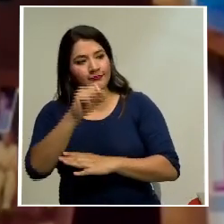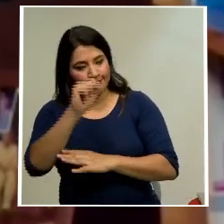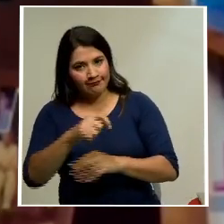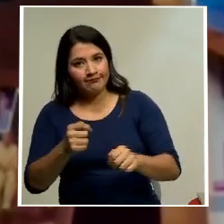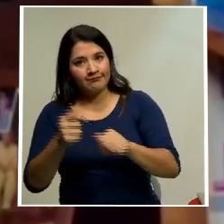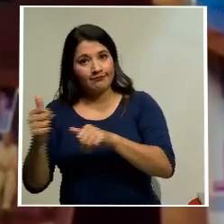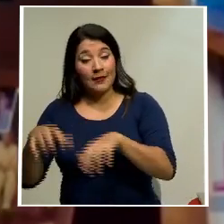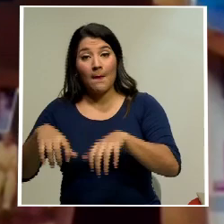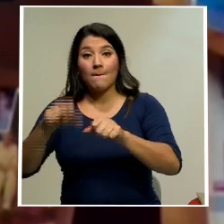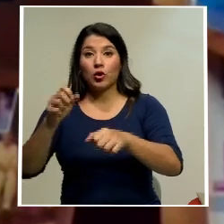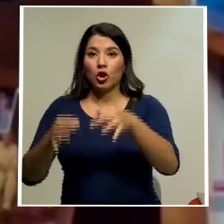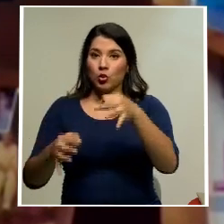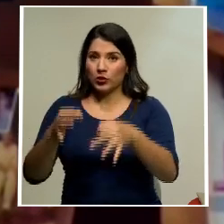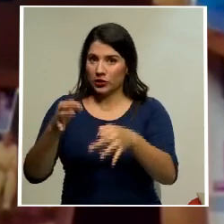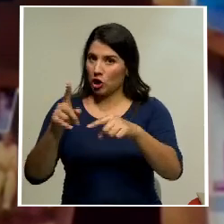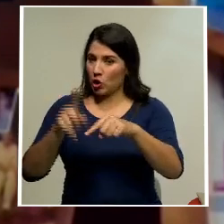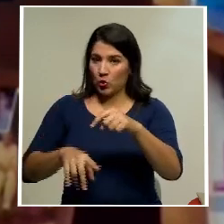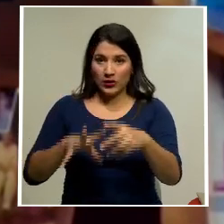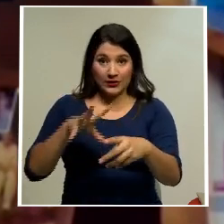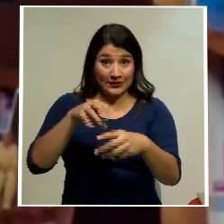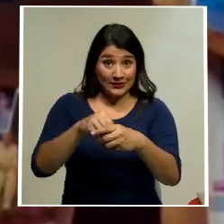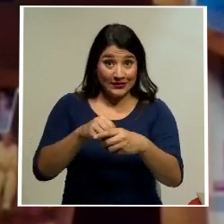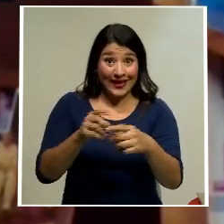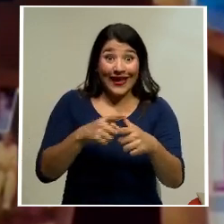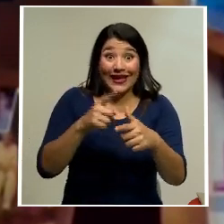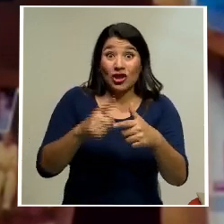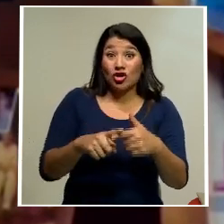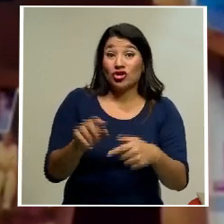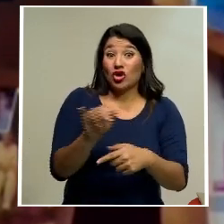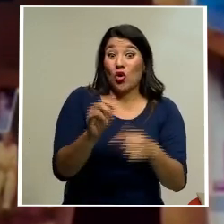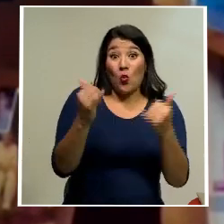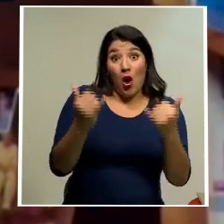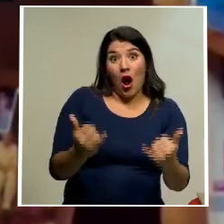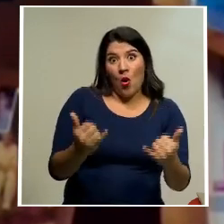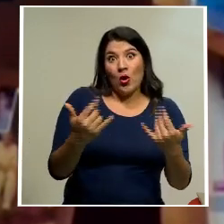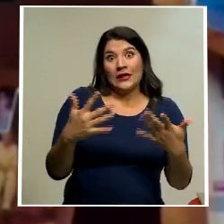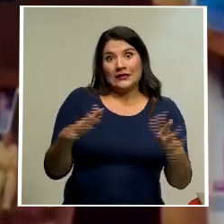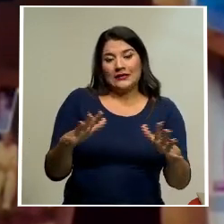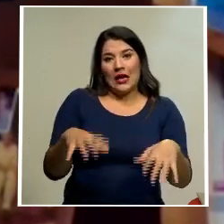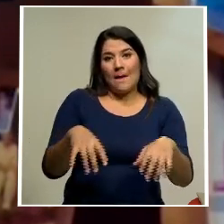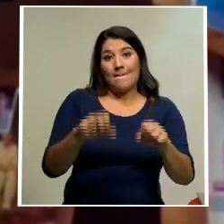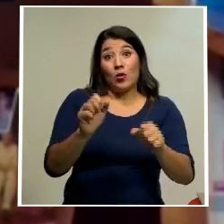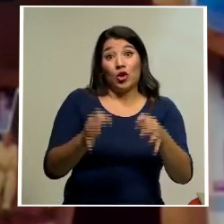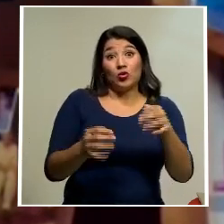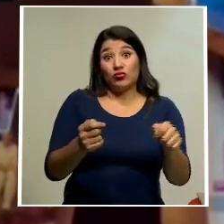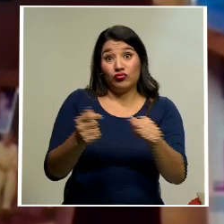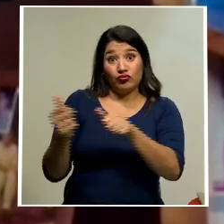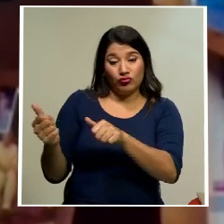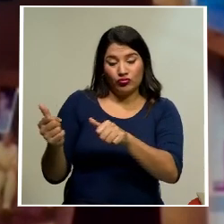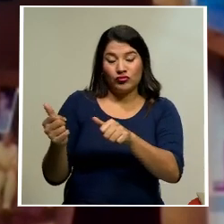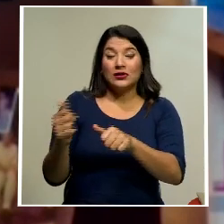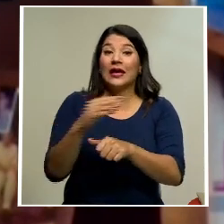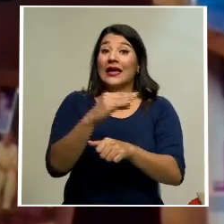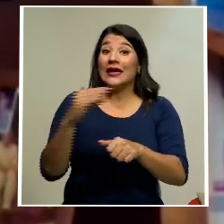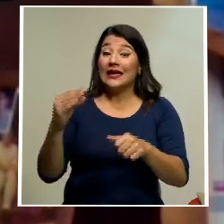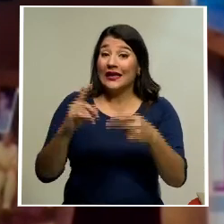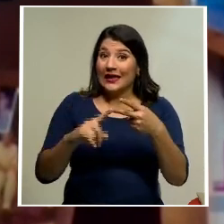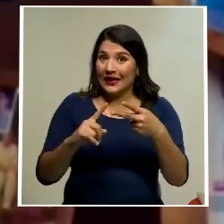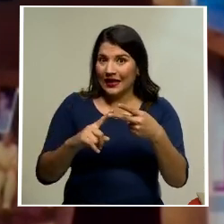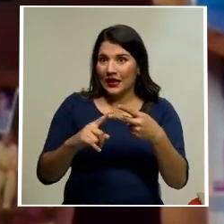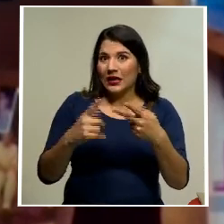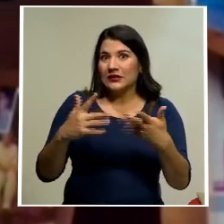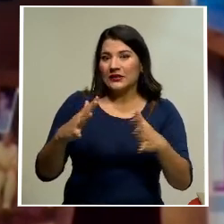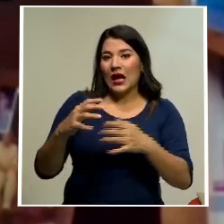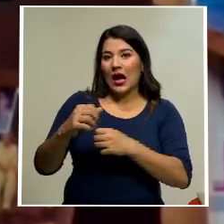consecuencia, al haber desaparecido el motivo de la oposición del Poder Judicial y al haber sido acogido